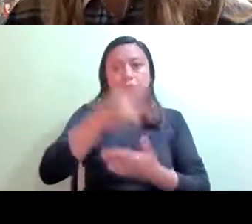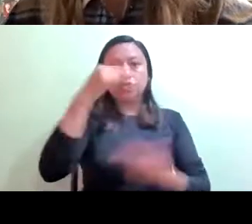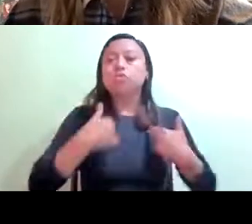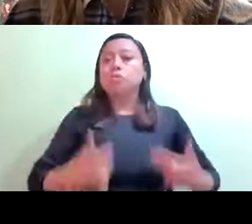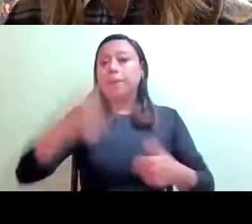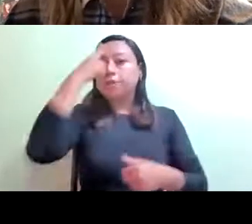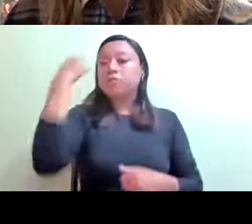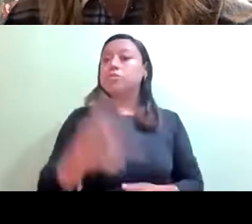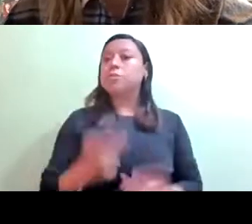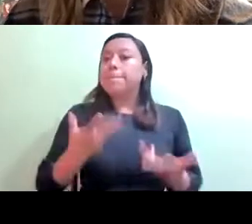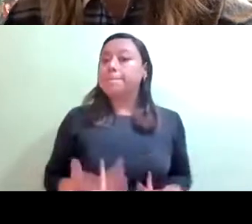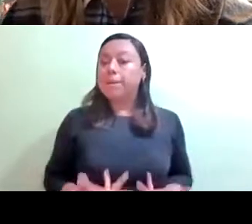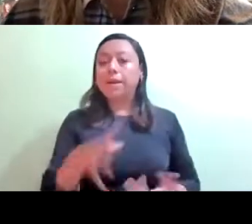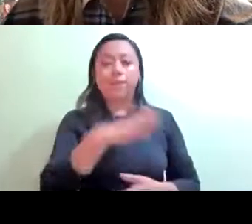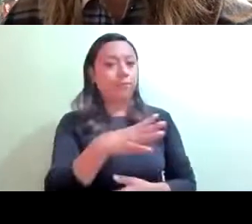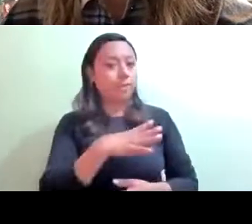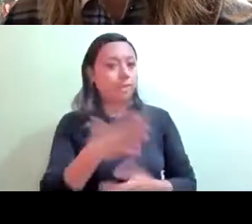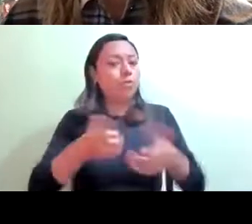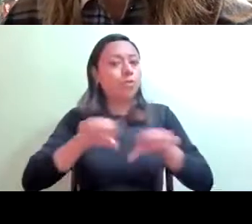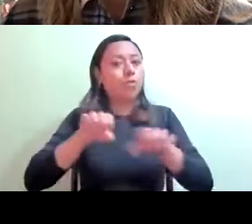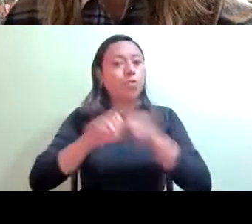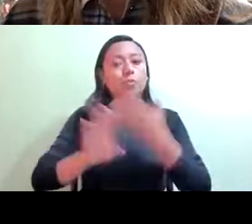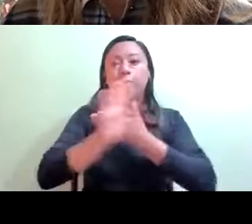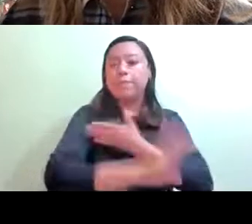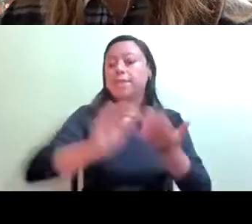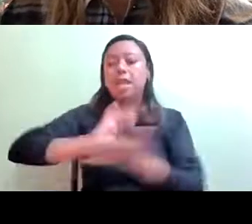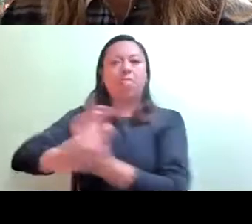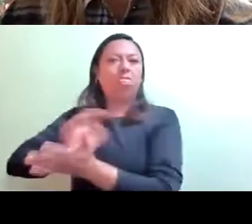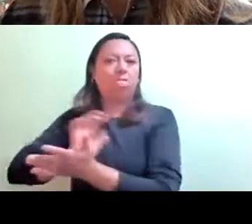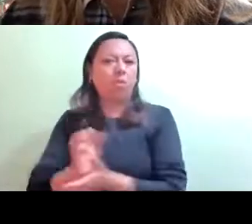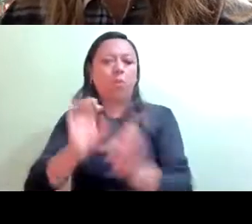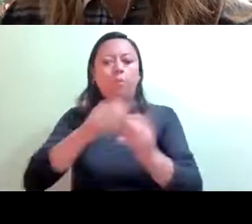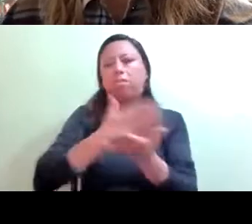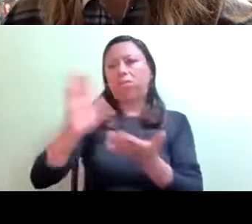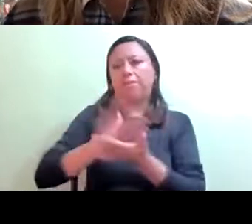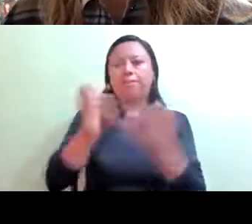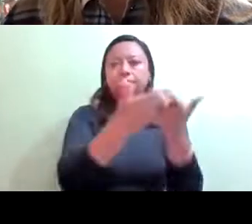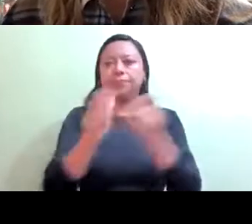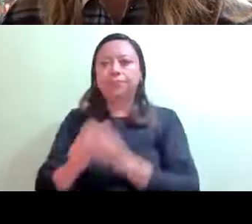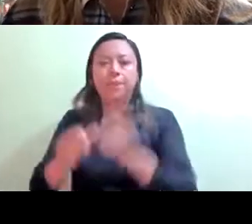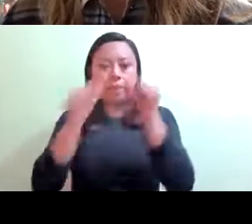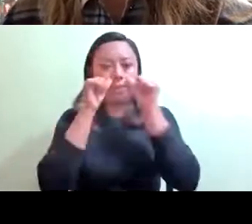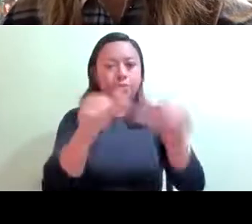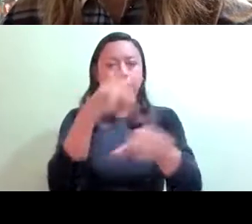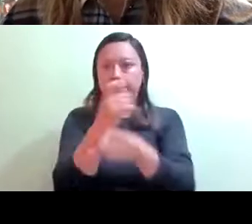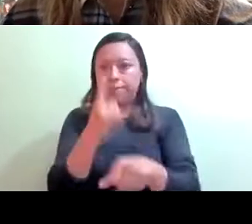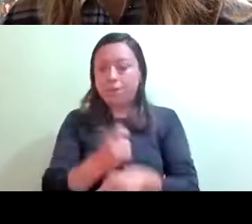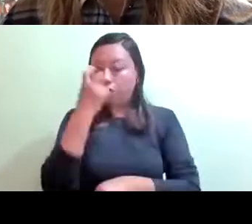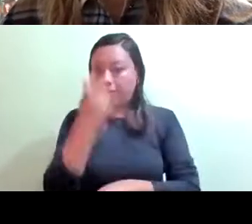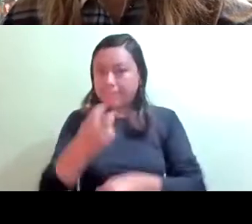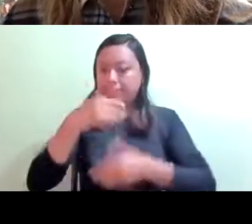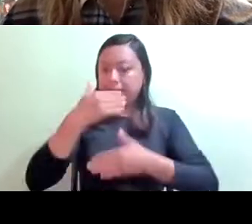género, qué acciones promovería para evitar la discriminación y exclusión de los grupos de atención prioritaria durante este proceso